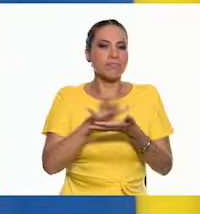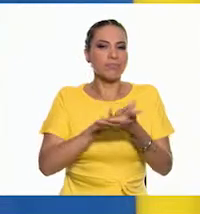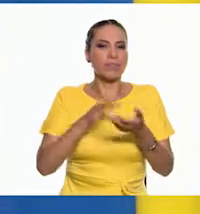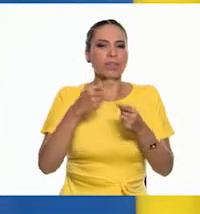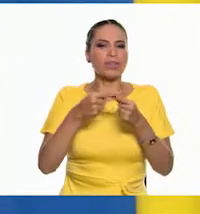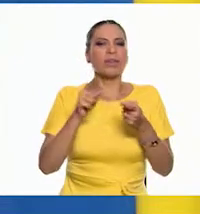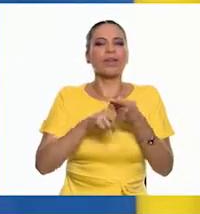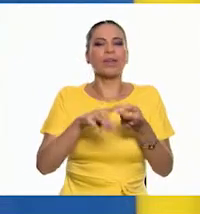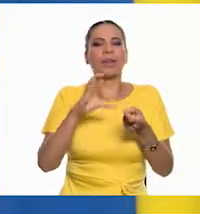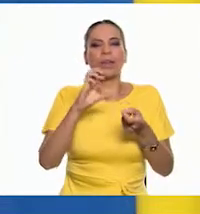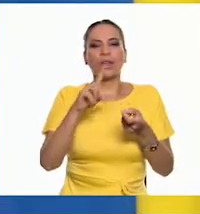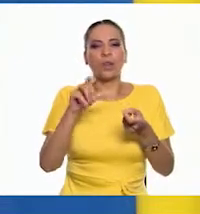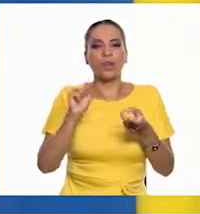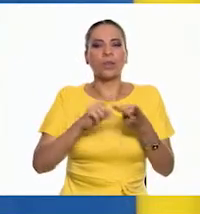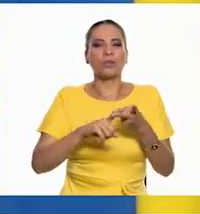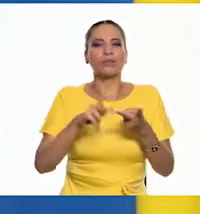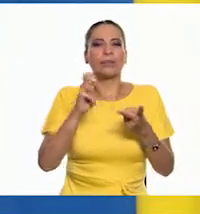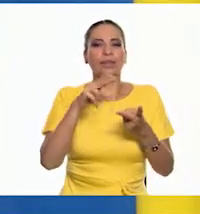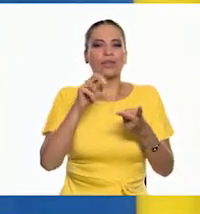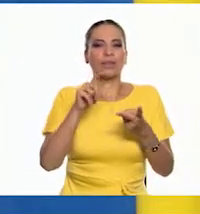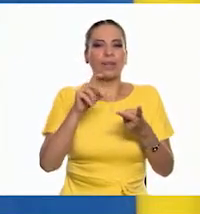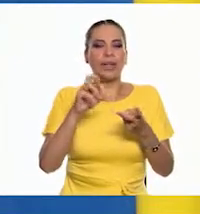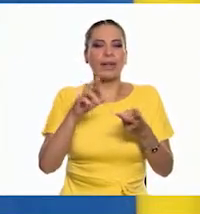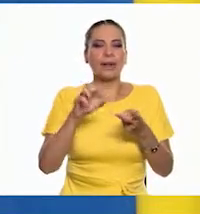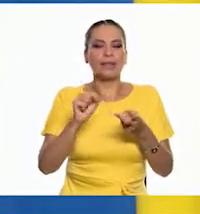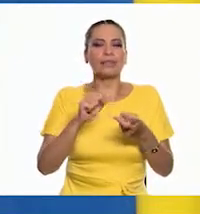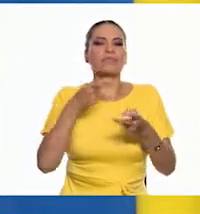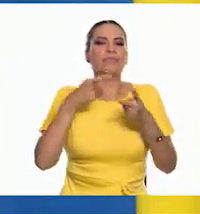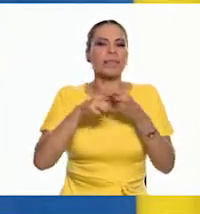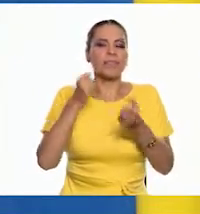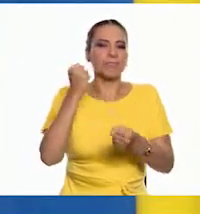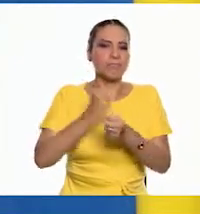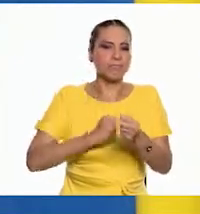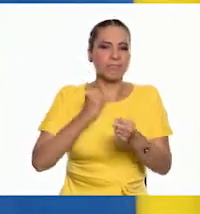peninsulares comenzaron a trabajar en la explotación de los